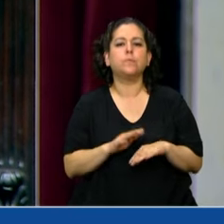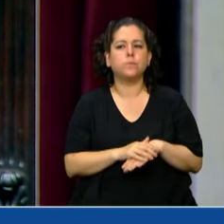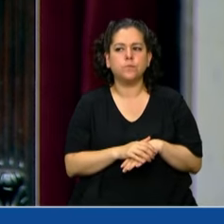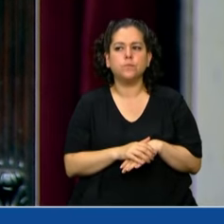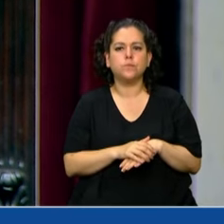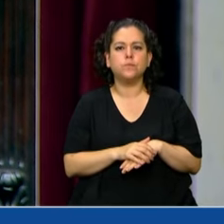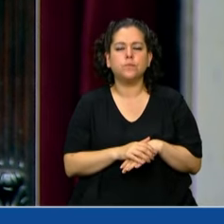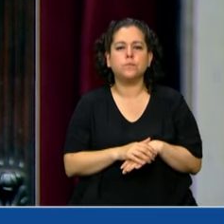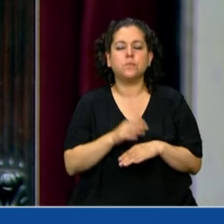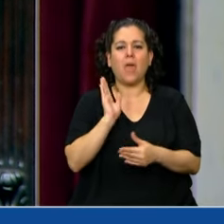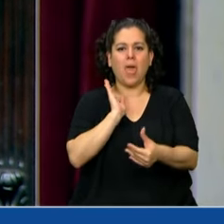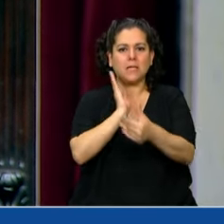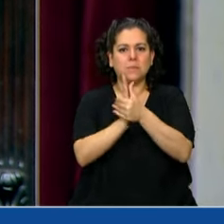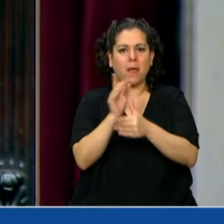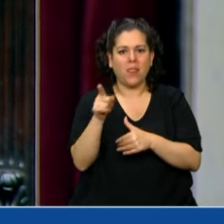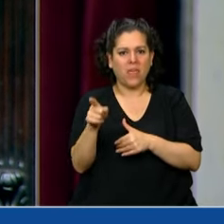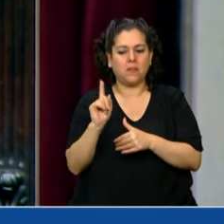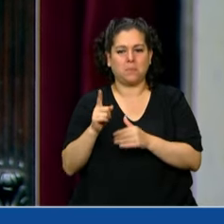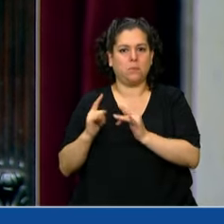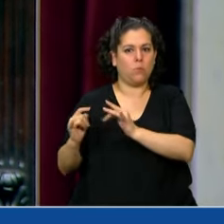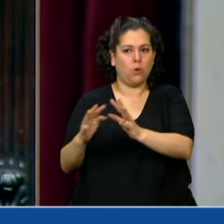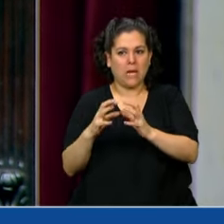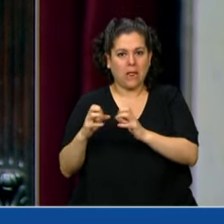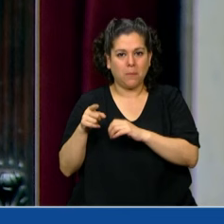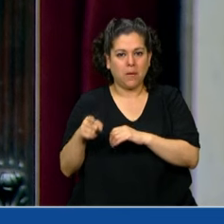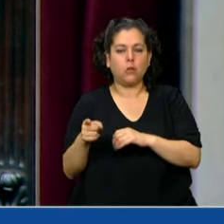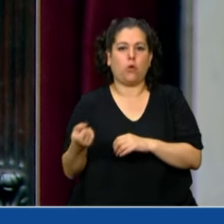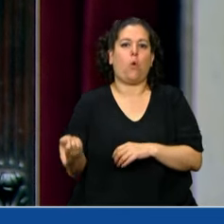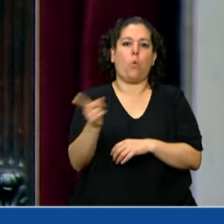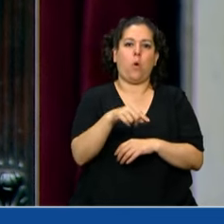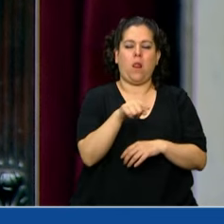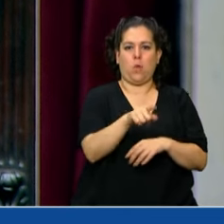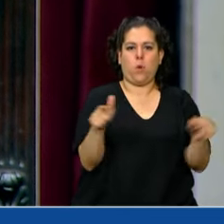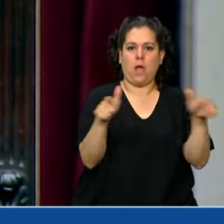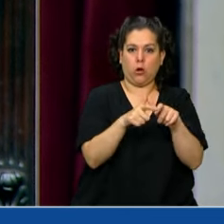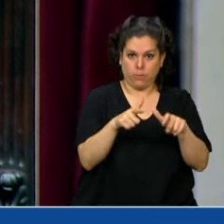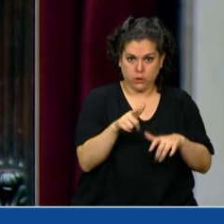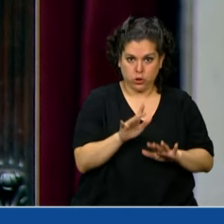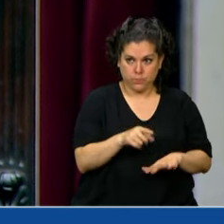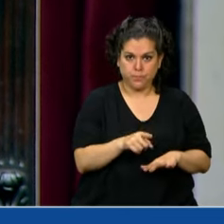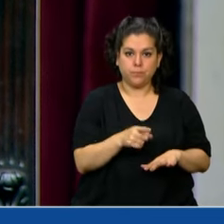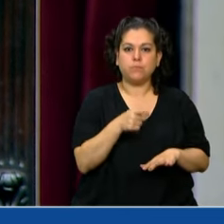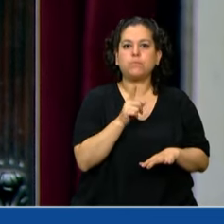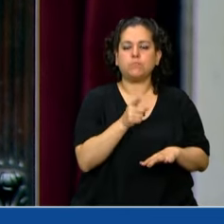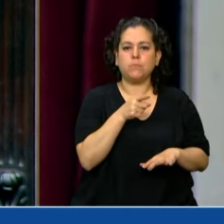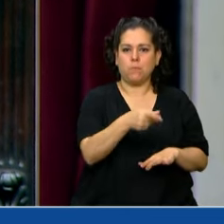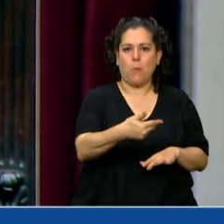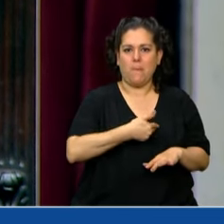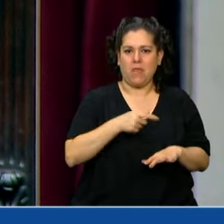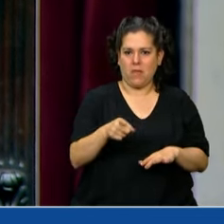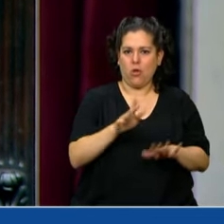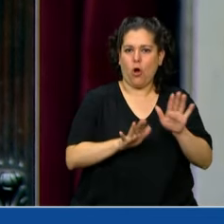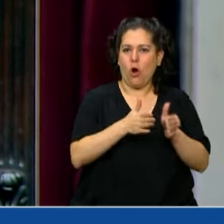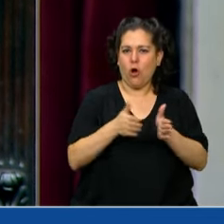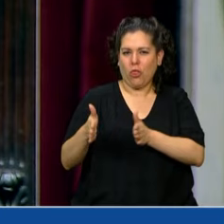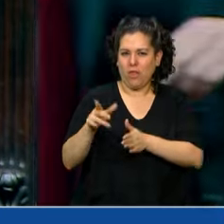de que el expediente en tratamiento vuelva a comisión en función de la moción de orden